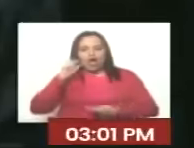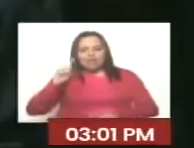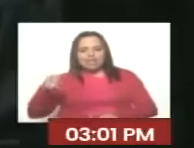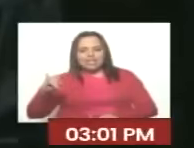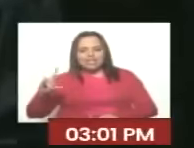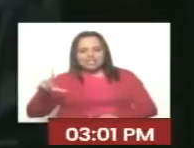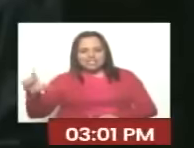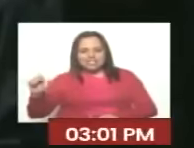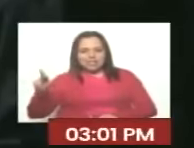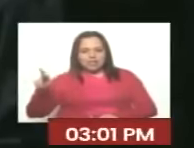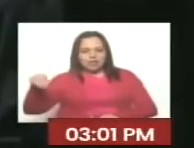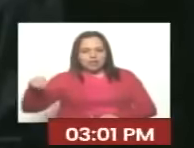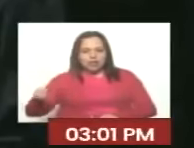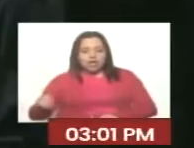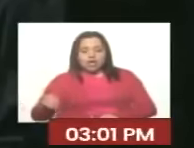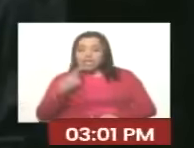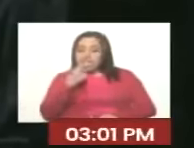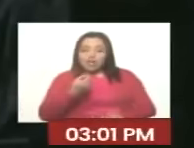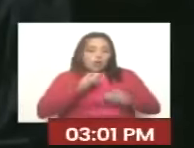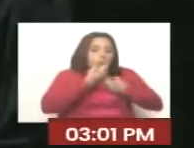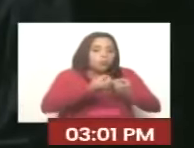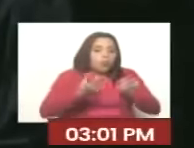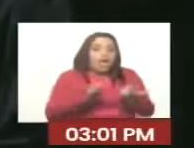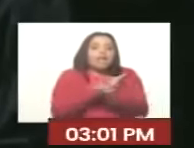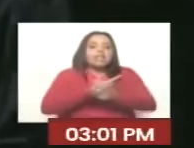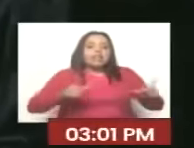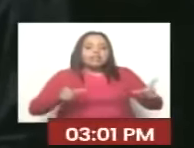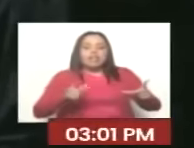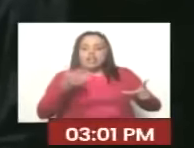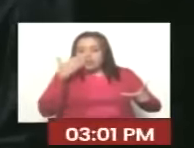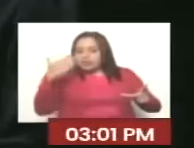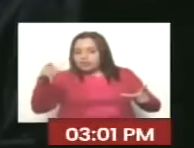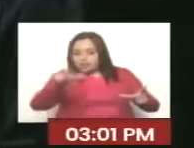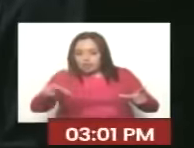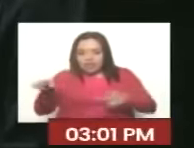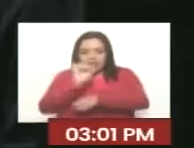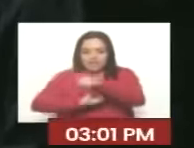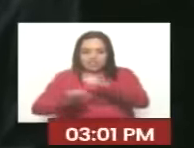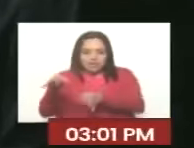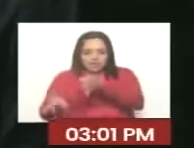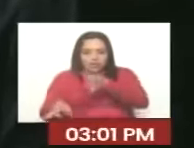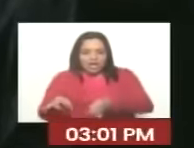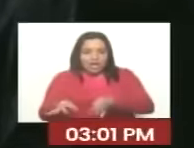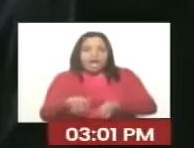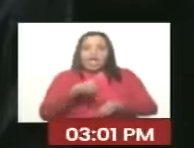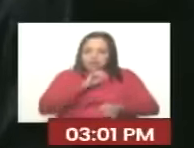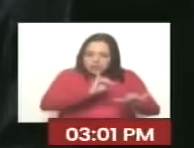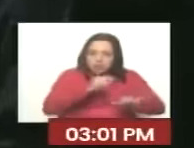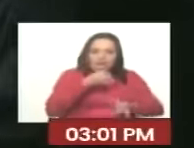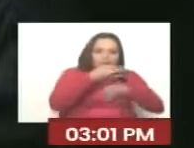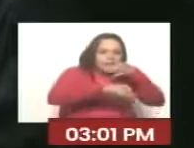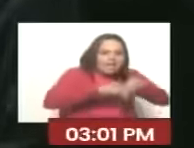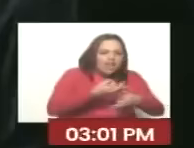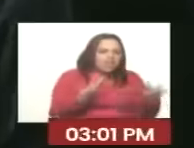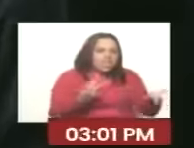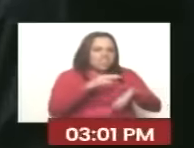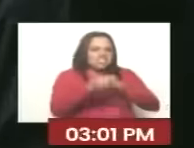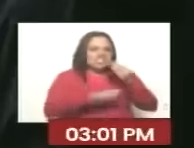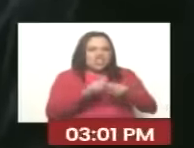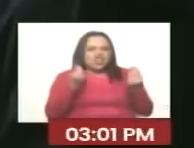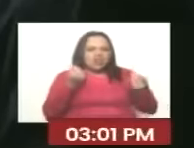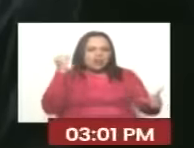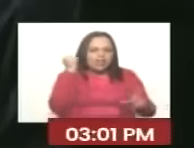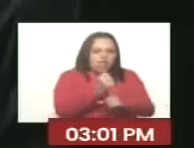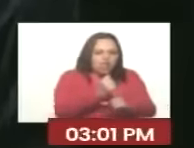confesaron, libre de todo apremio, en presencia de su defensa técnica, las acciones criminales que ejecutaron ese día contra